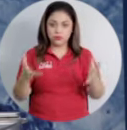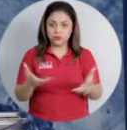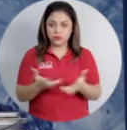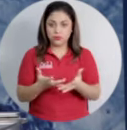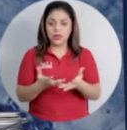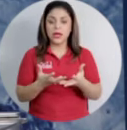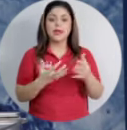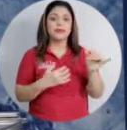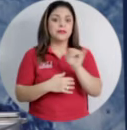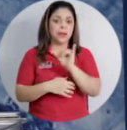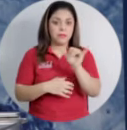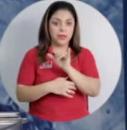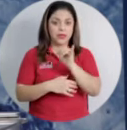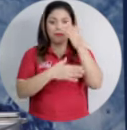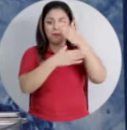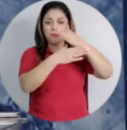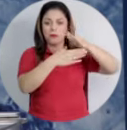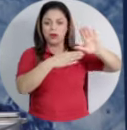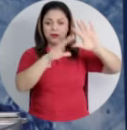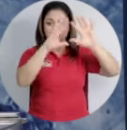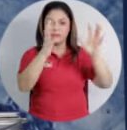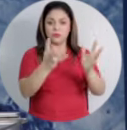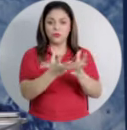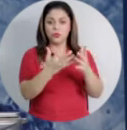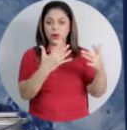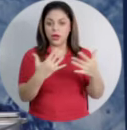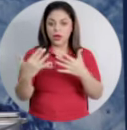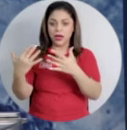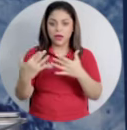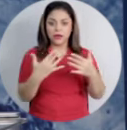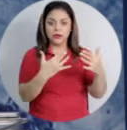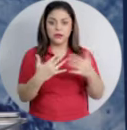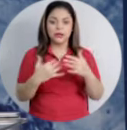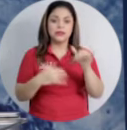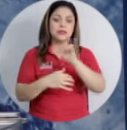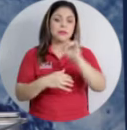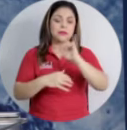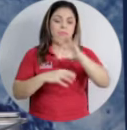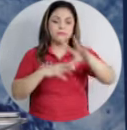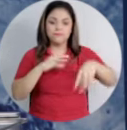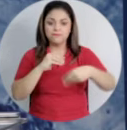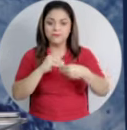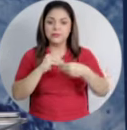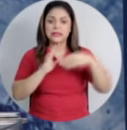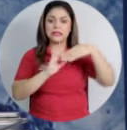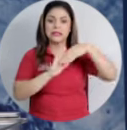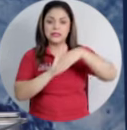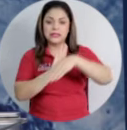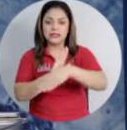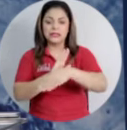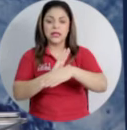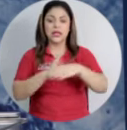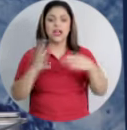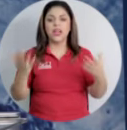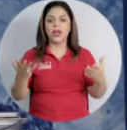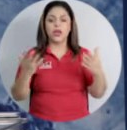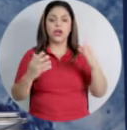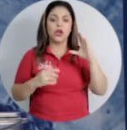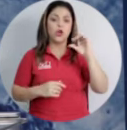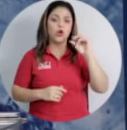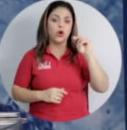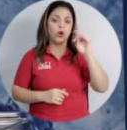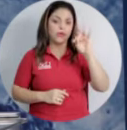en guerra, y hay una serie de otros elementos que han venido sumándose, la crisis de los contenedores y demás, al punto